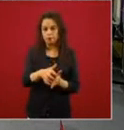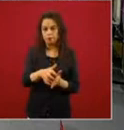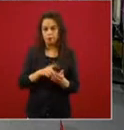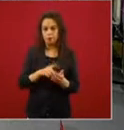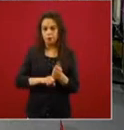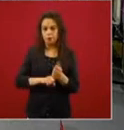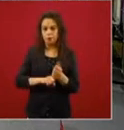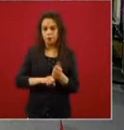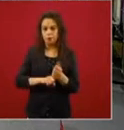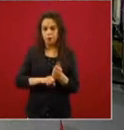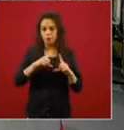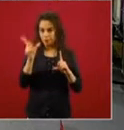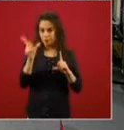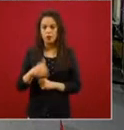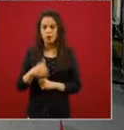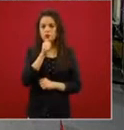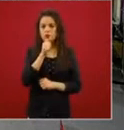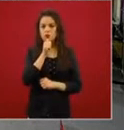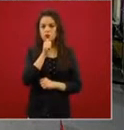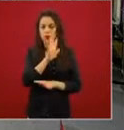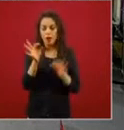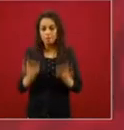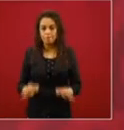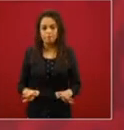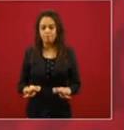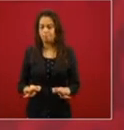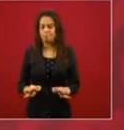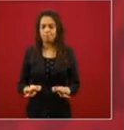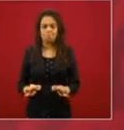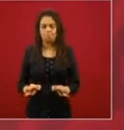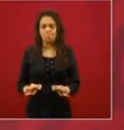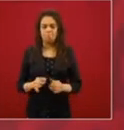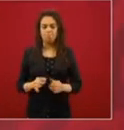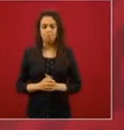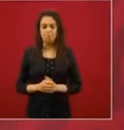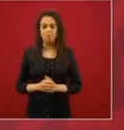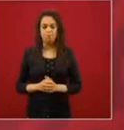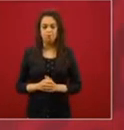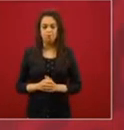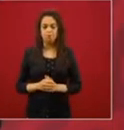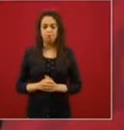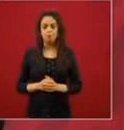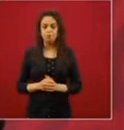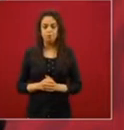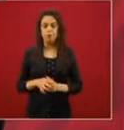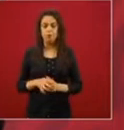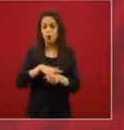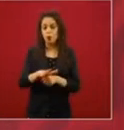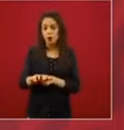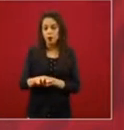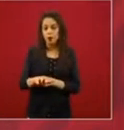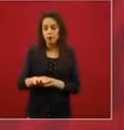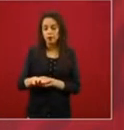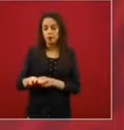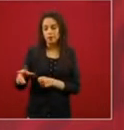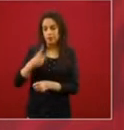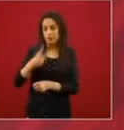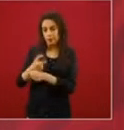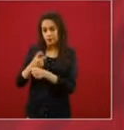se define las subsecretarías que van